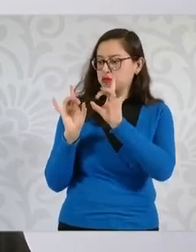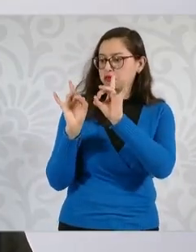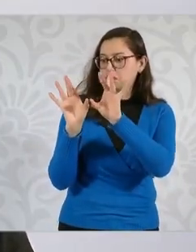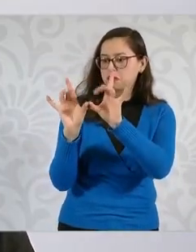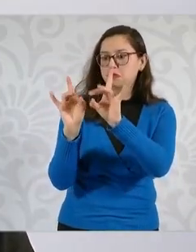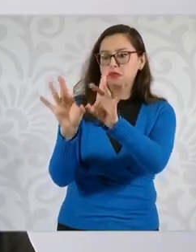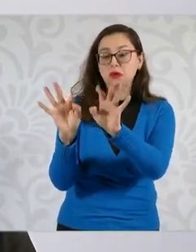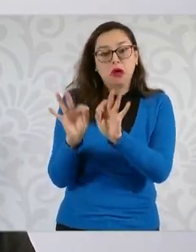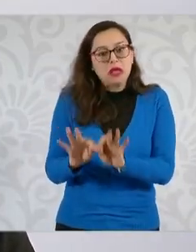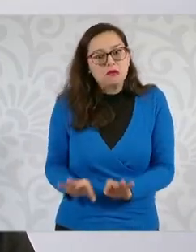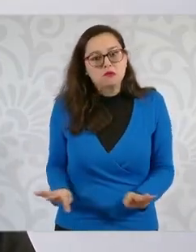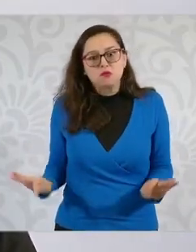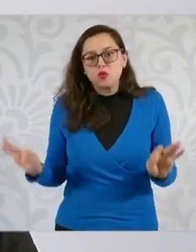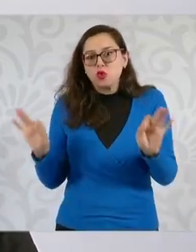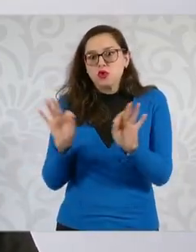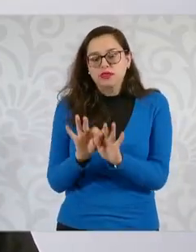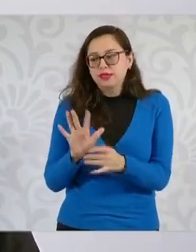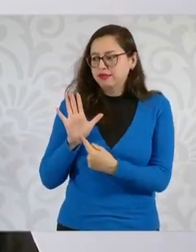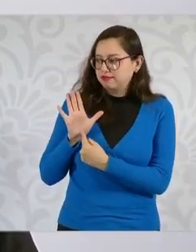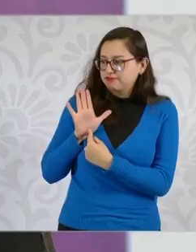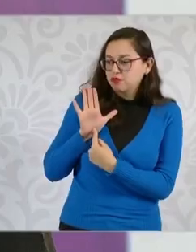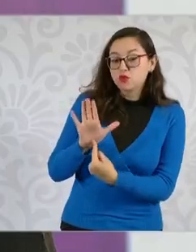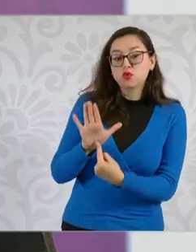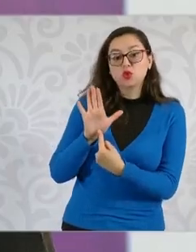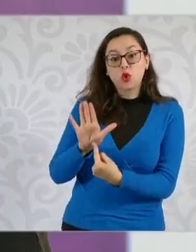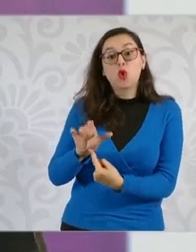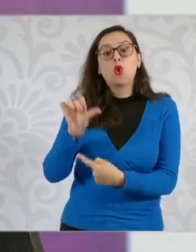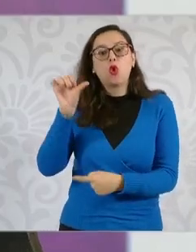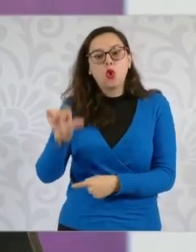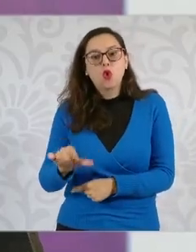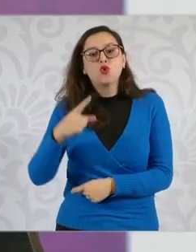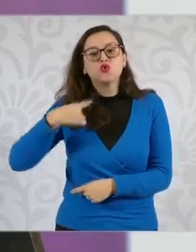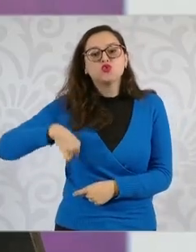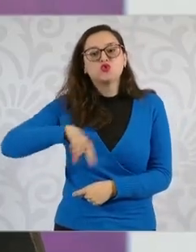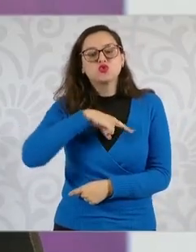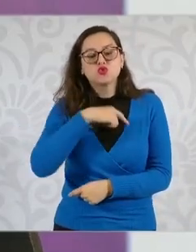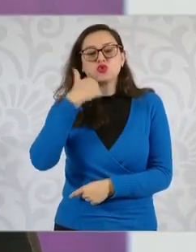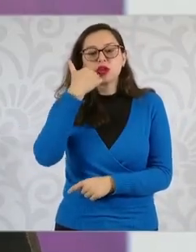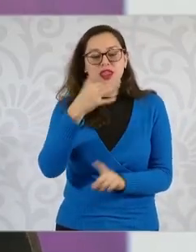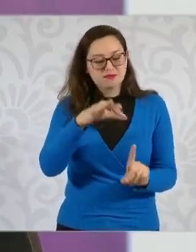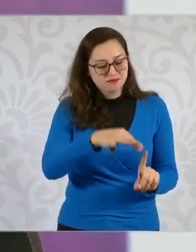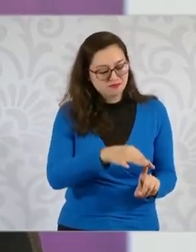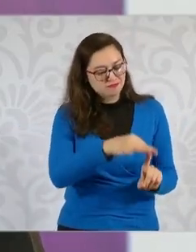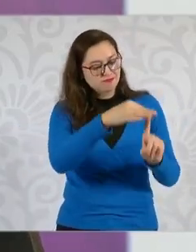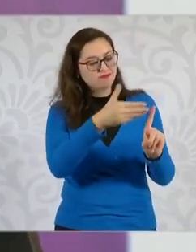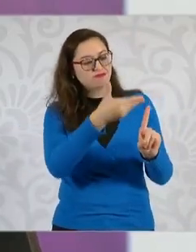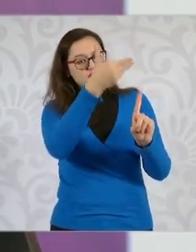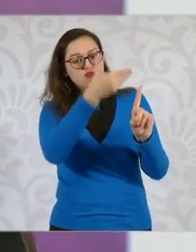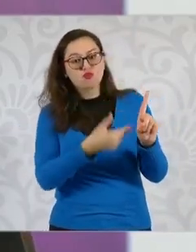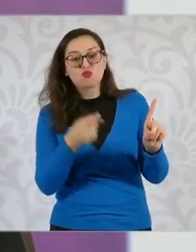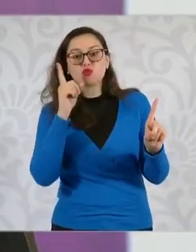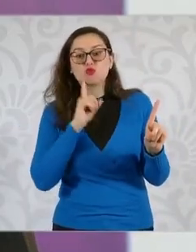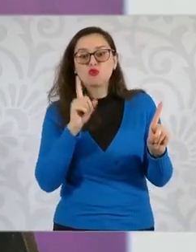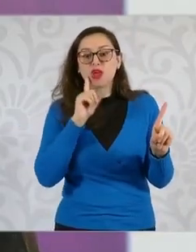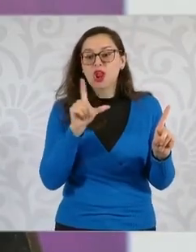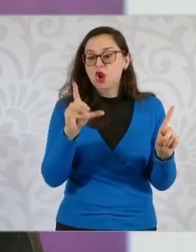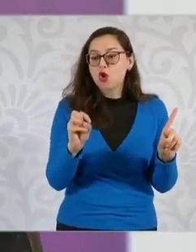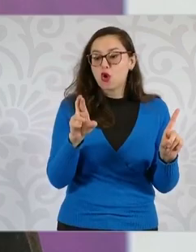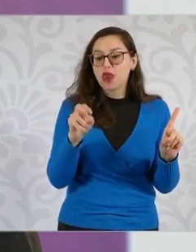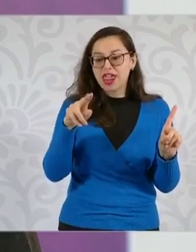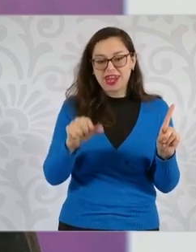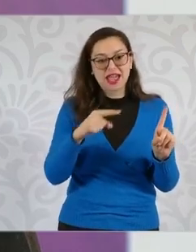equipo de Suave Patria tenemos el honor de presentar a Lorena Ramírez una corredora rarámuri